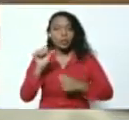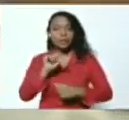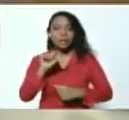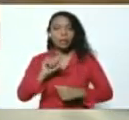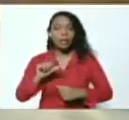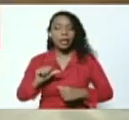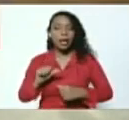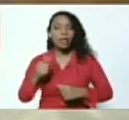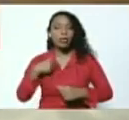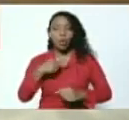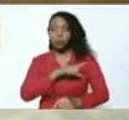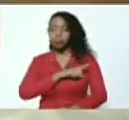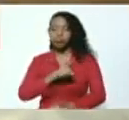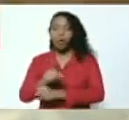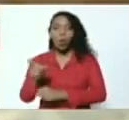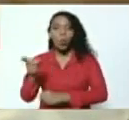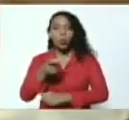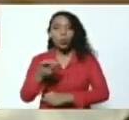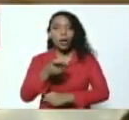y mandé a buscar